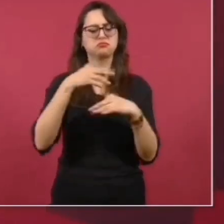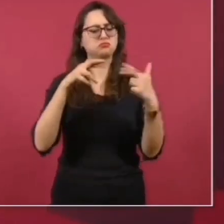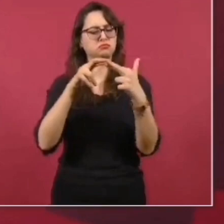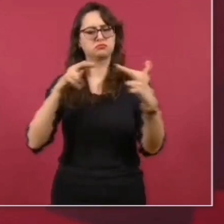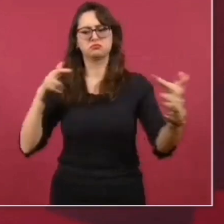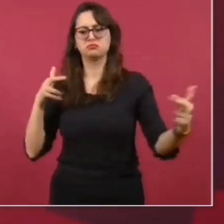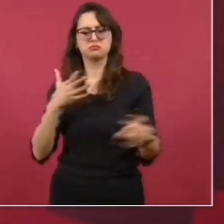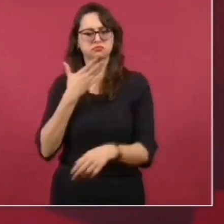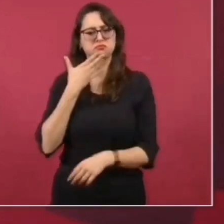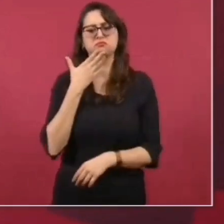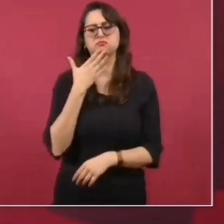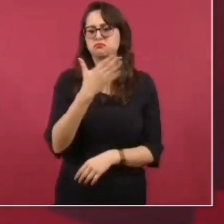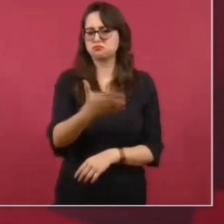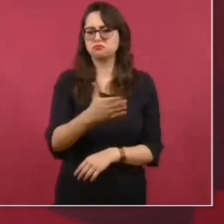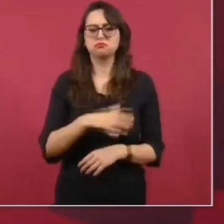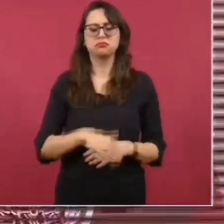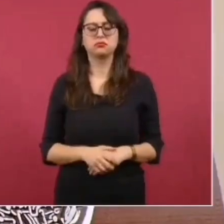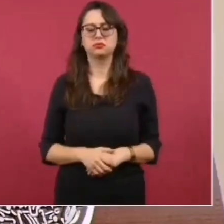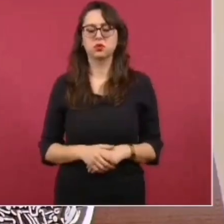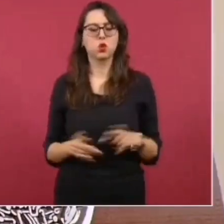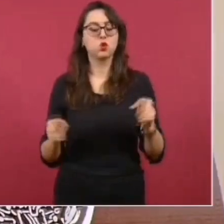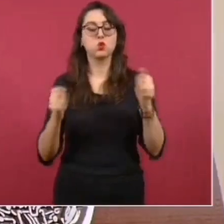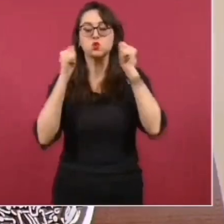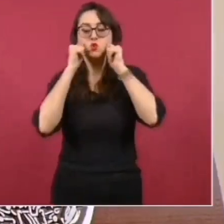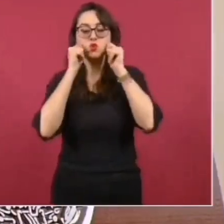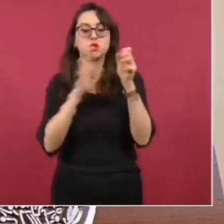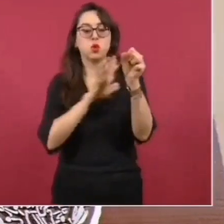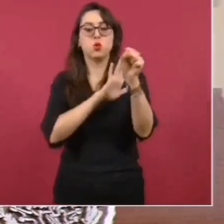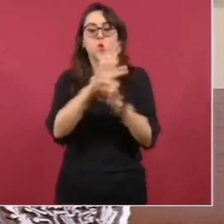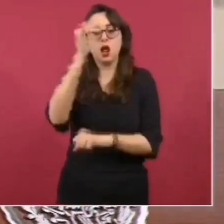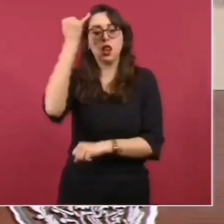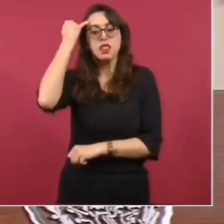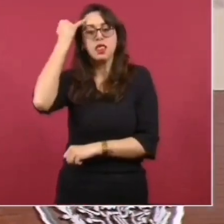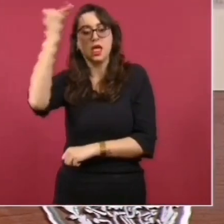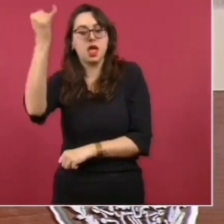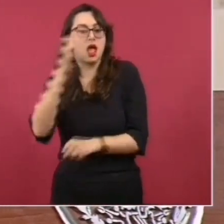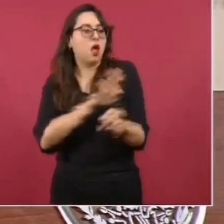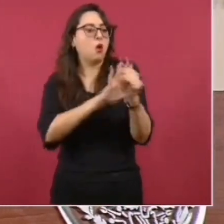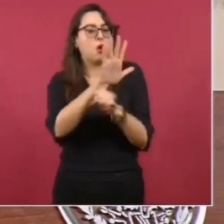nosotros los dirigentes tenemos que ser respetuosos